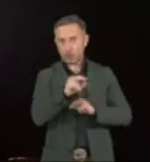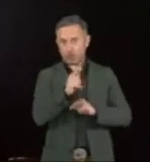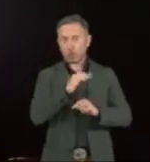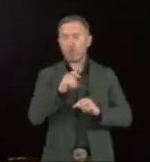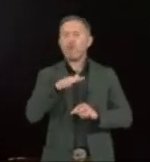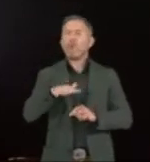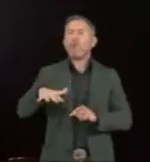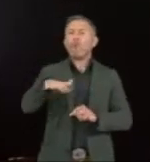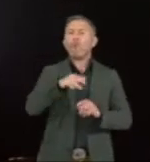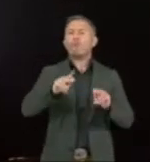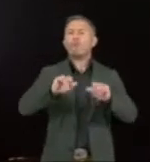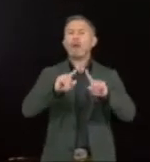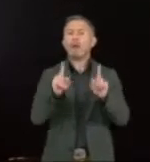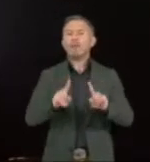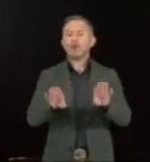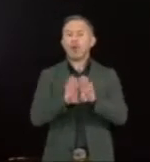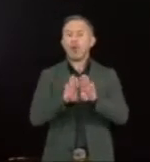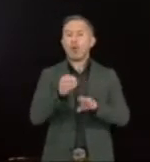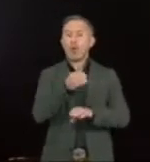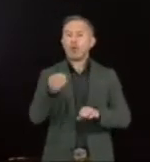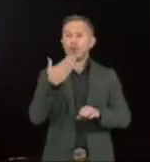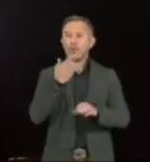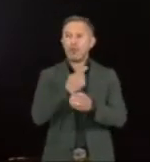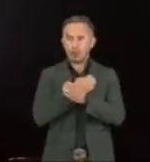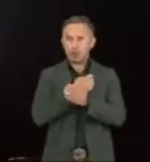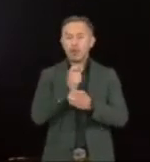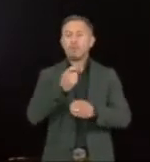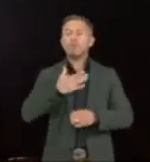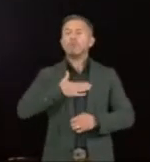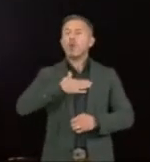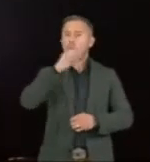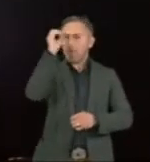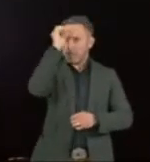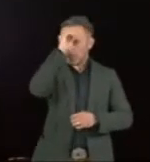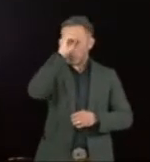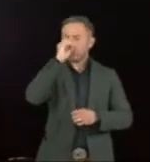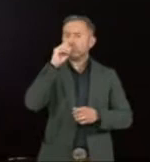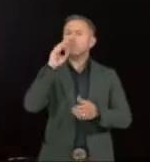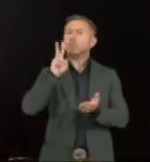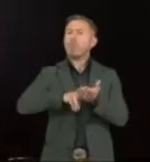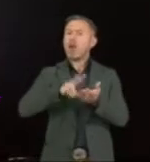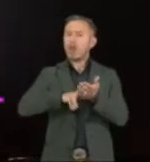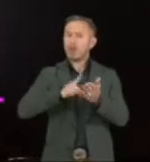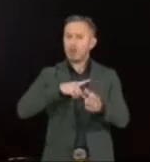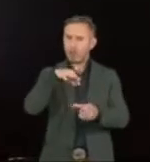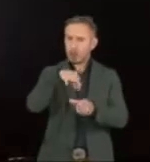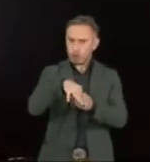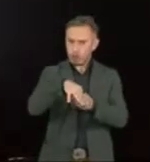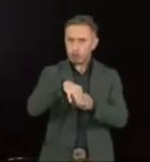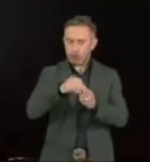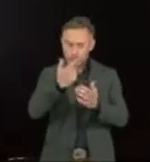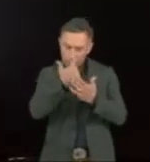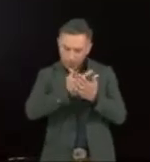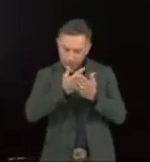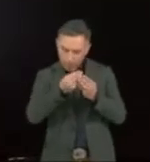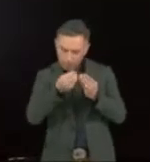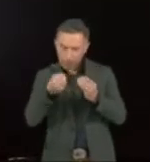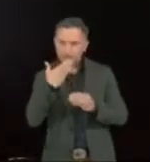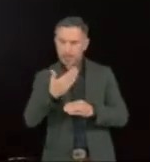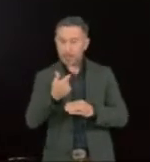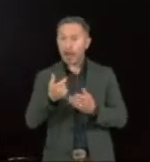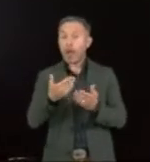paz y civilidad y con la certeza de que nuestra opinión cuenta y se cuenta correctamente a estas horas